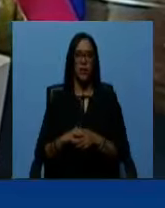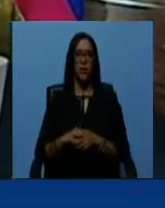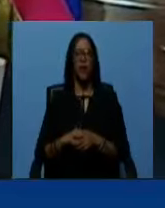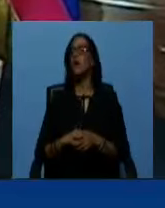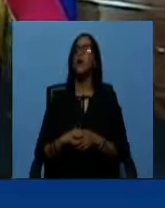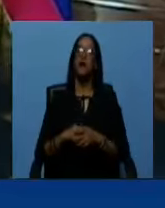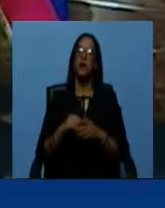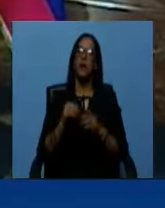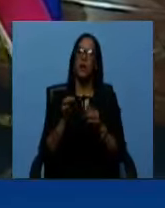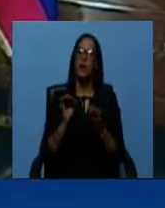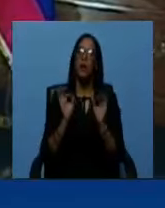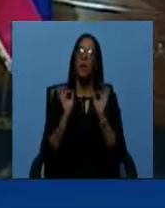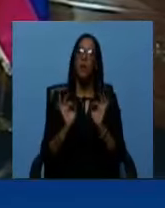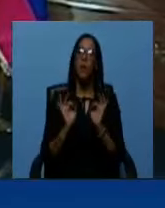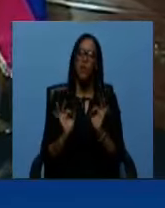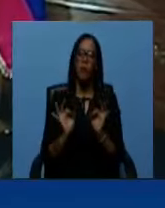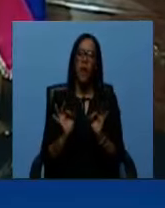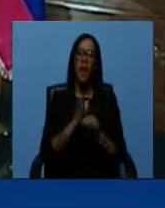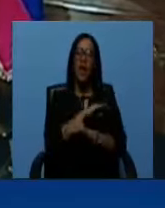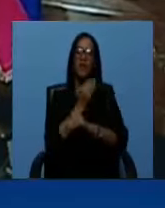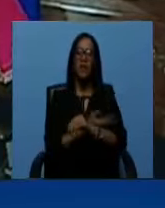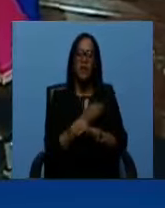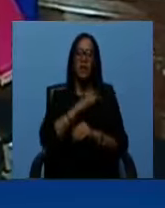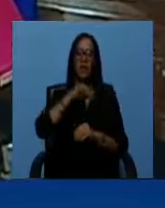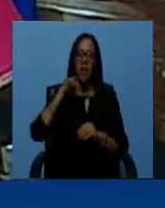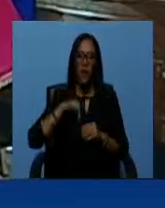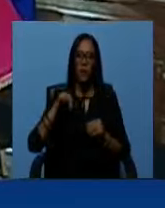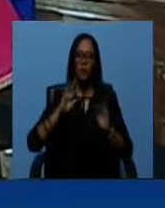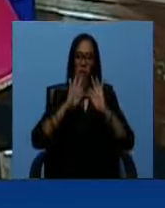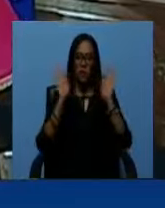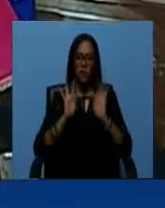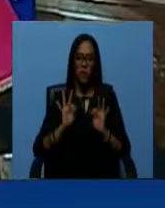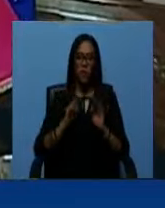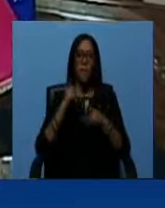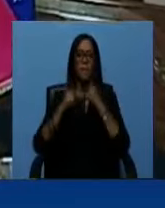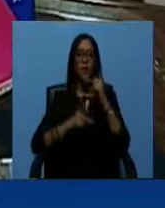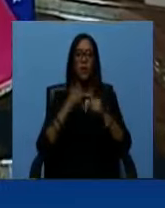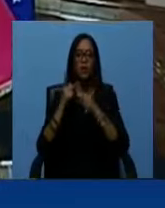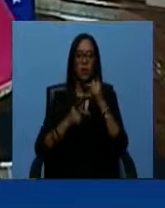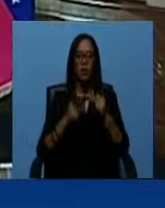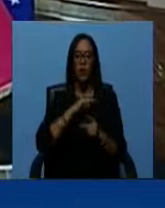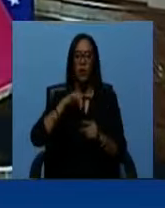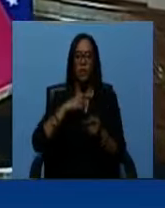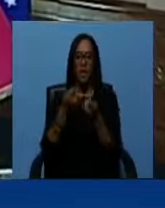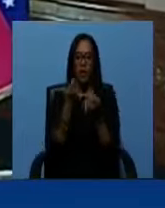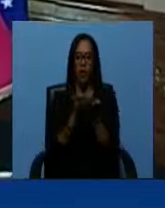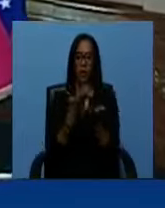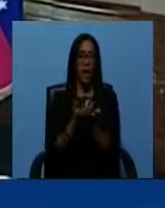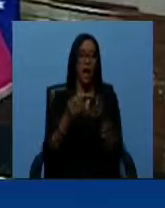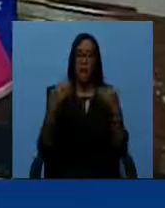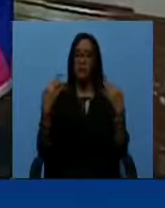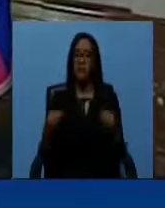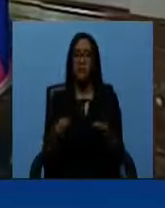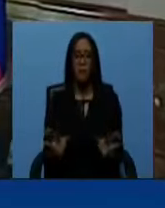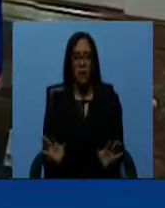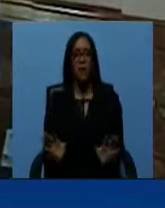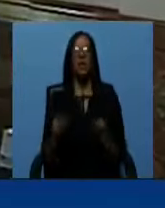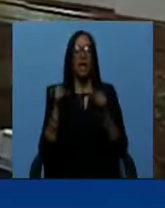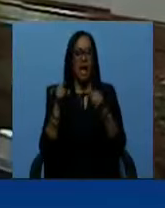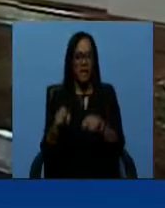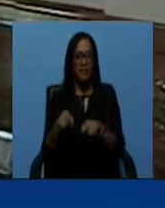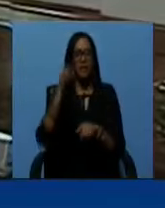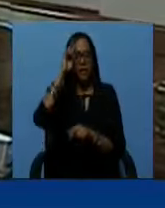proporcional a la fortaleza de nuestro aparato productivo, de nuestra economía. Así de sencillo. Y así será